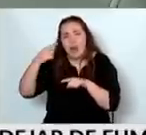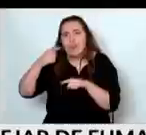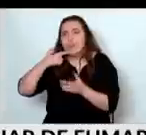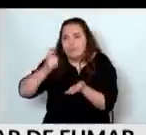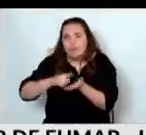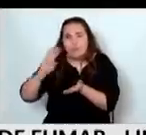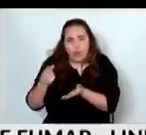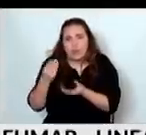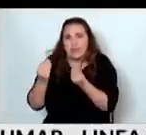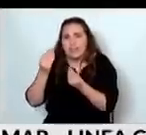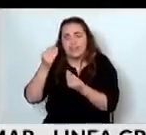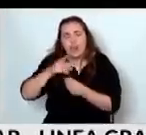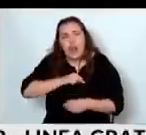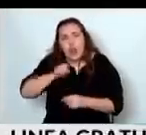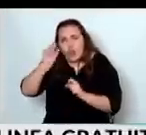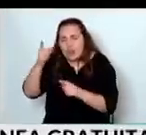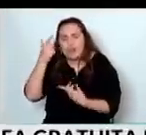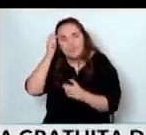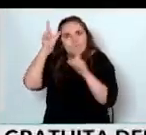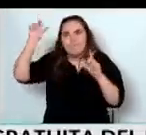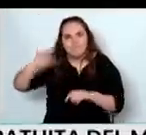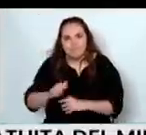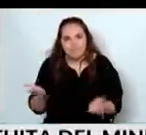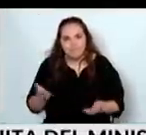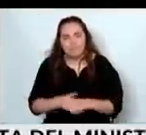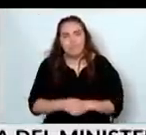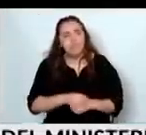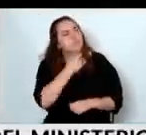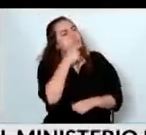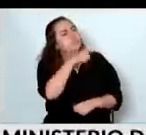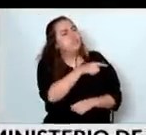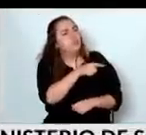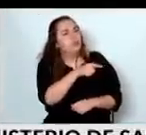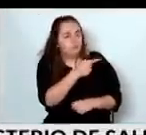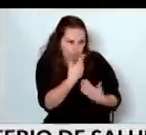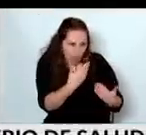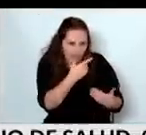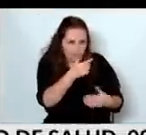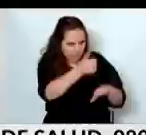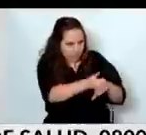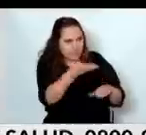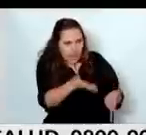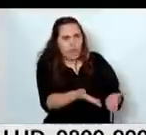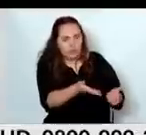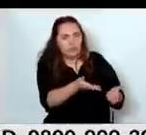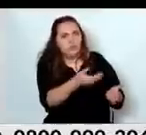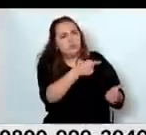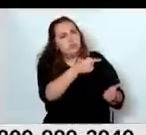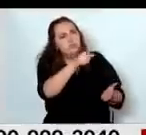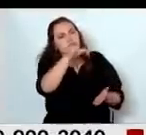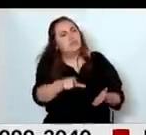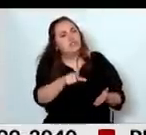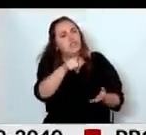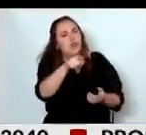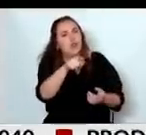vida. Si pudieras, y de hecho podés, hablarle ahora a alguien que mientras te está escuchando